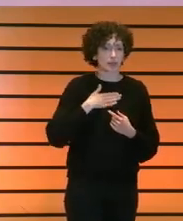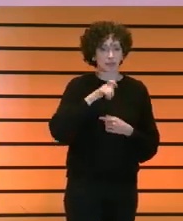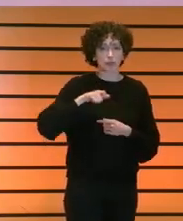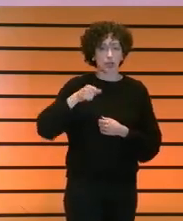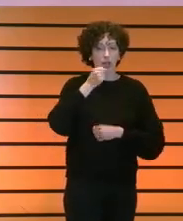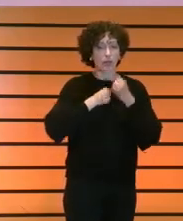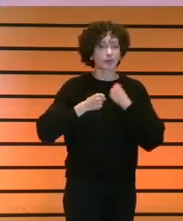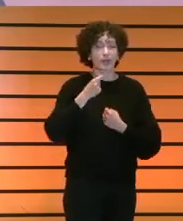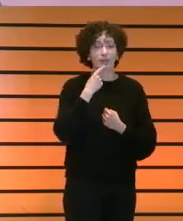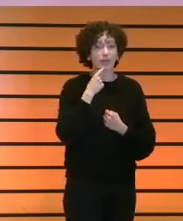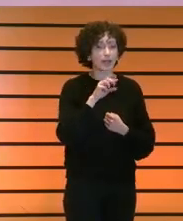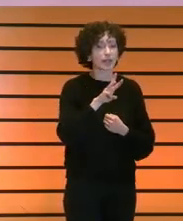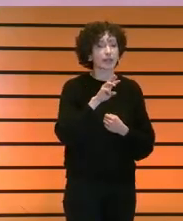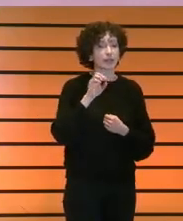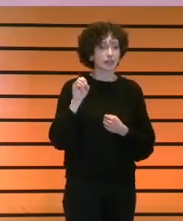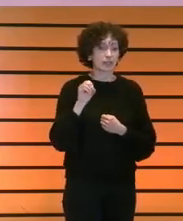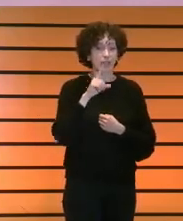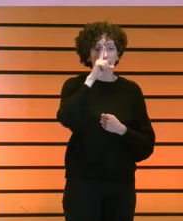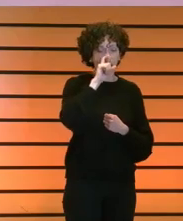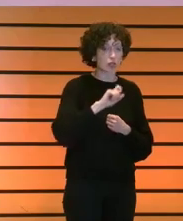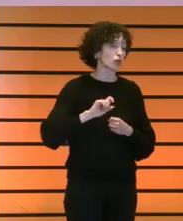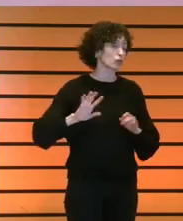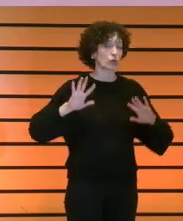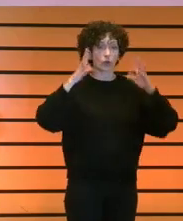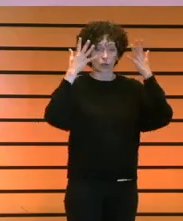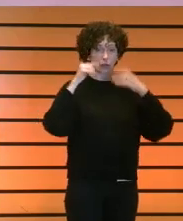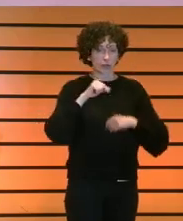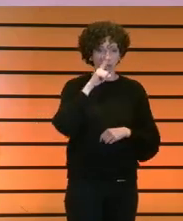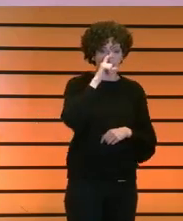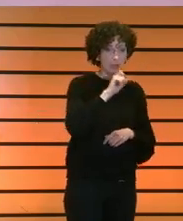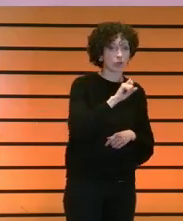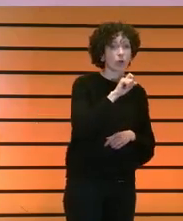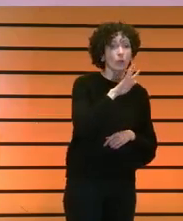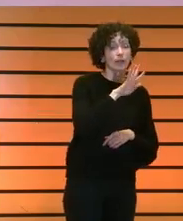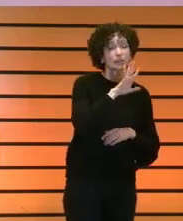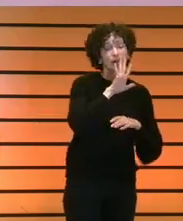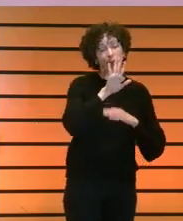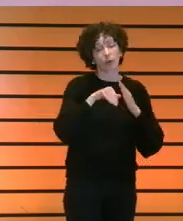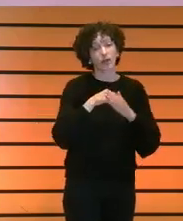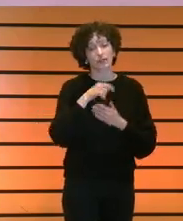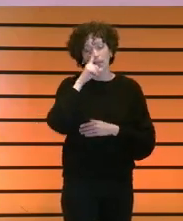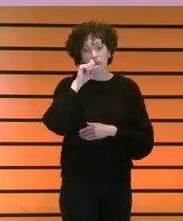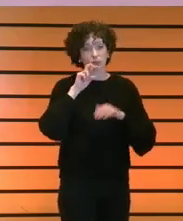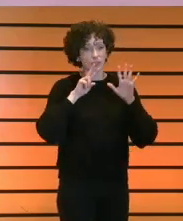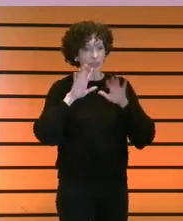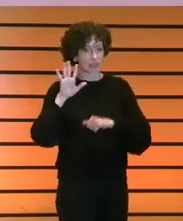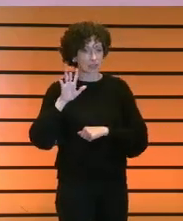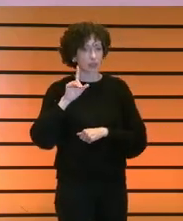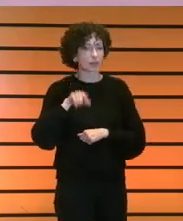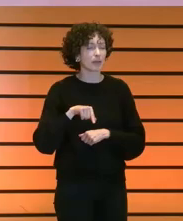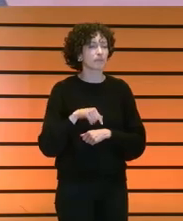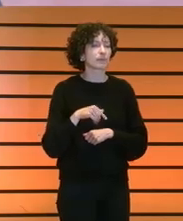años gloriosos, que van desde el 45 al 75 más o menos, y también había una componente ahí como de competitividad,